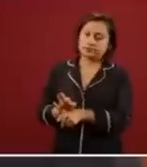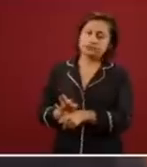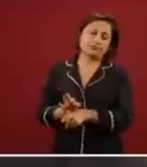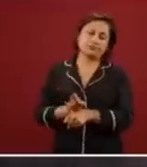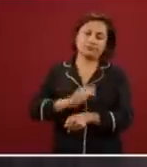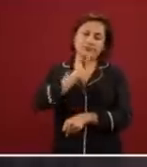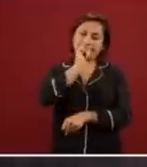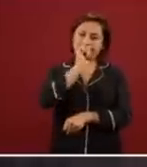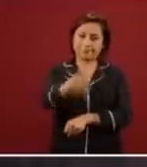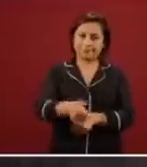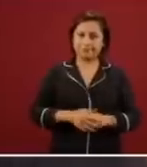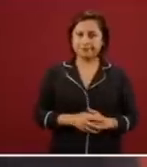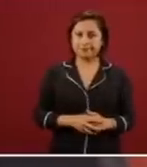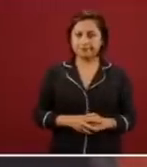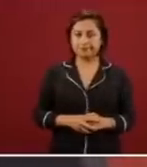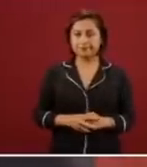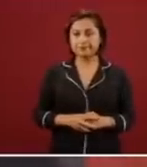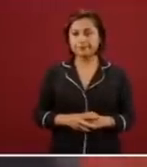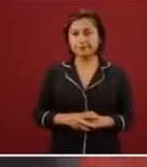Tampoco podemos nosotros